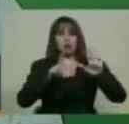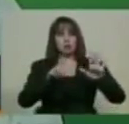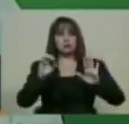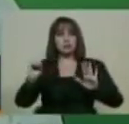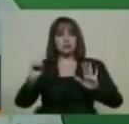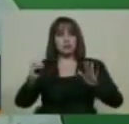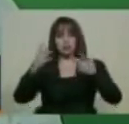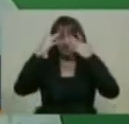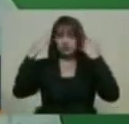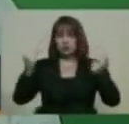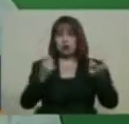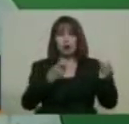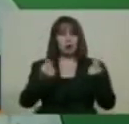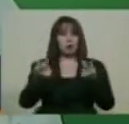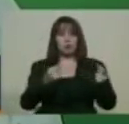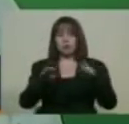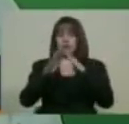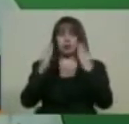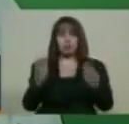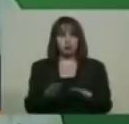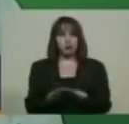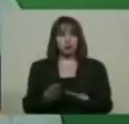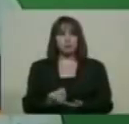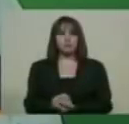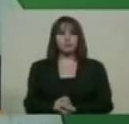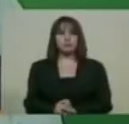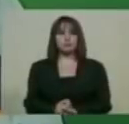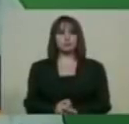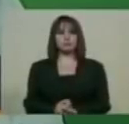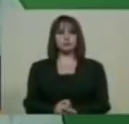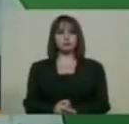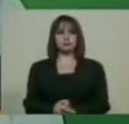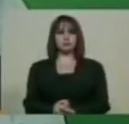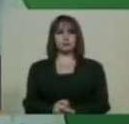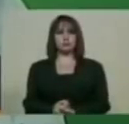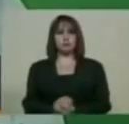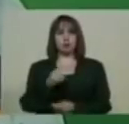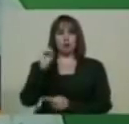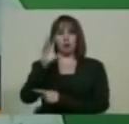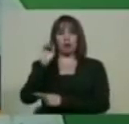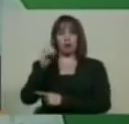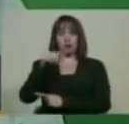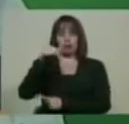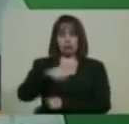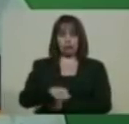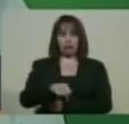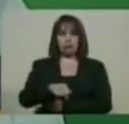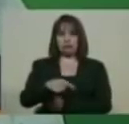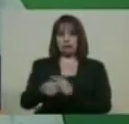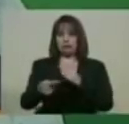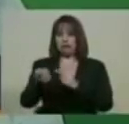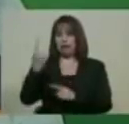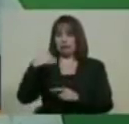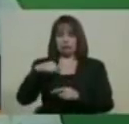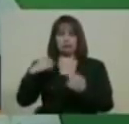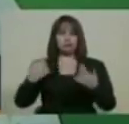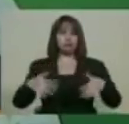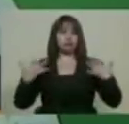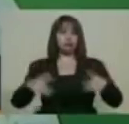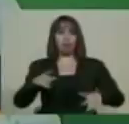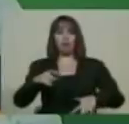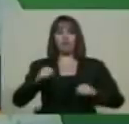expertos financieros y economistas del mundo. Ha sido una jornada el día de ayer y de hoy